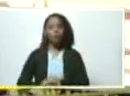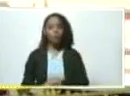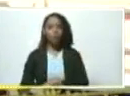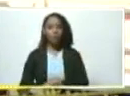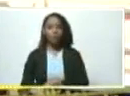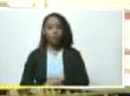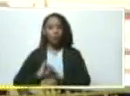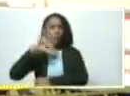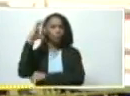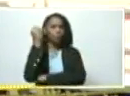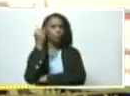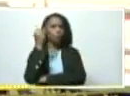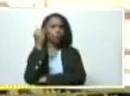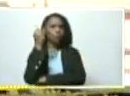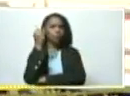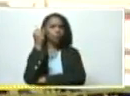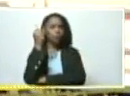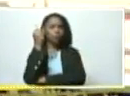logró